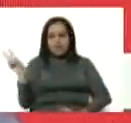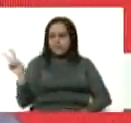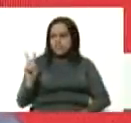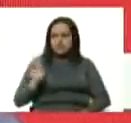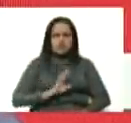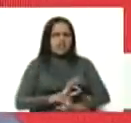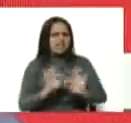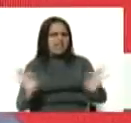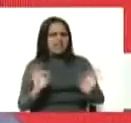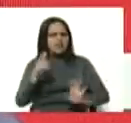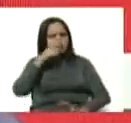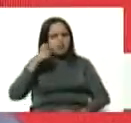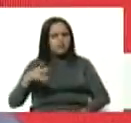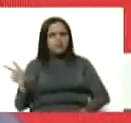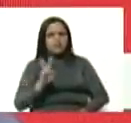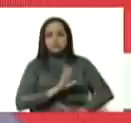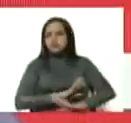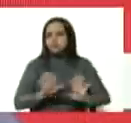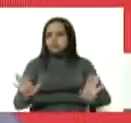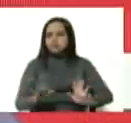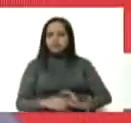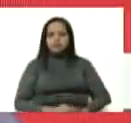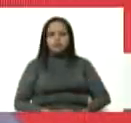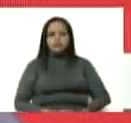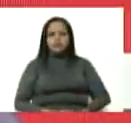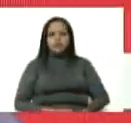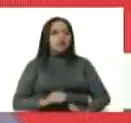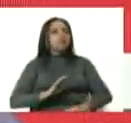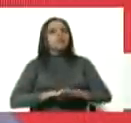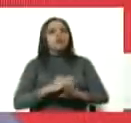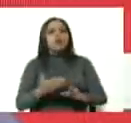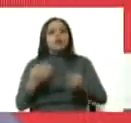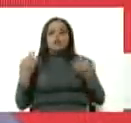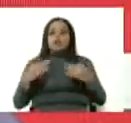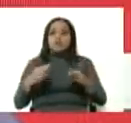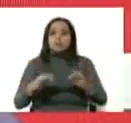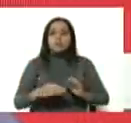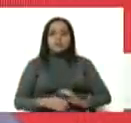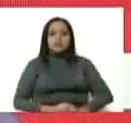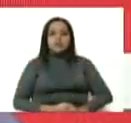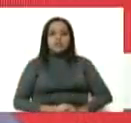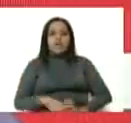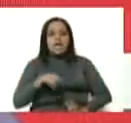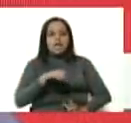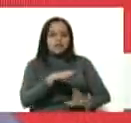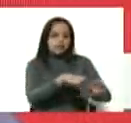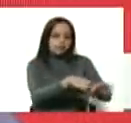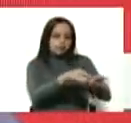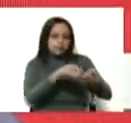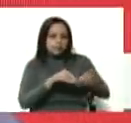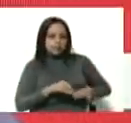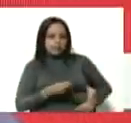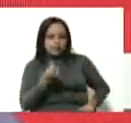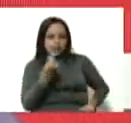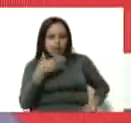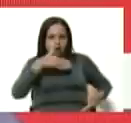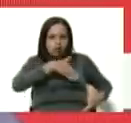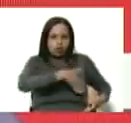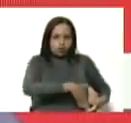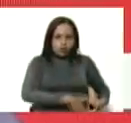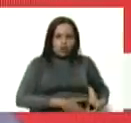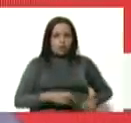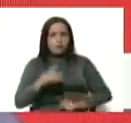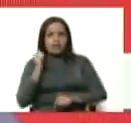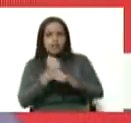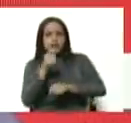ni para el pueblo de Venezuela. Curiosamente, porque normalmente ellos agarran una tajadita para su bolsillo, para sus prostíbulos,